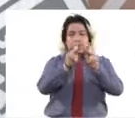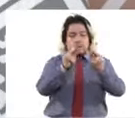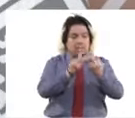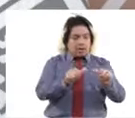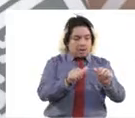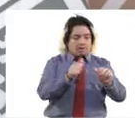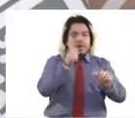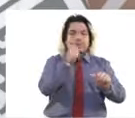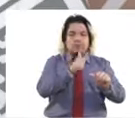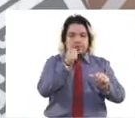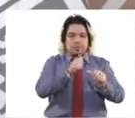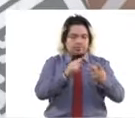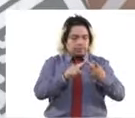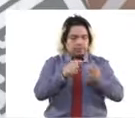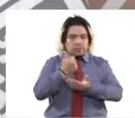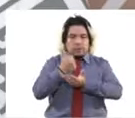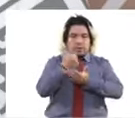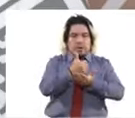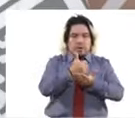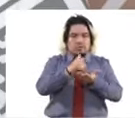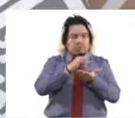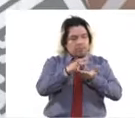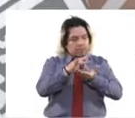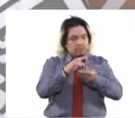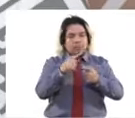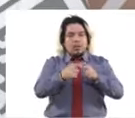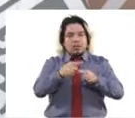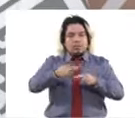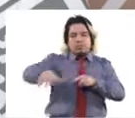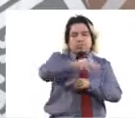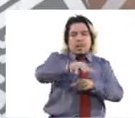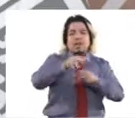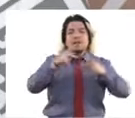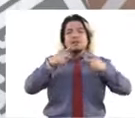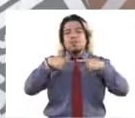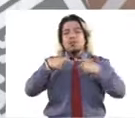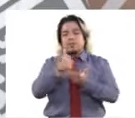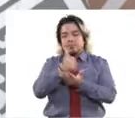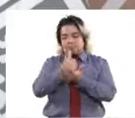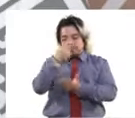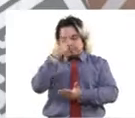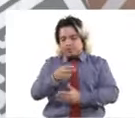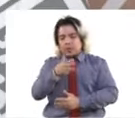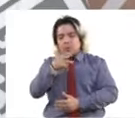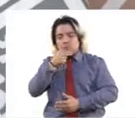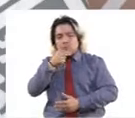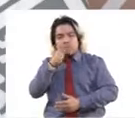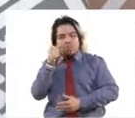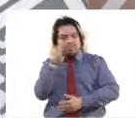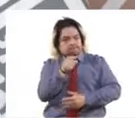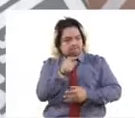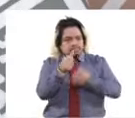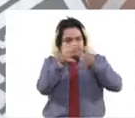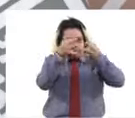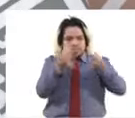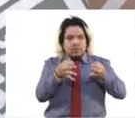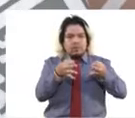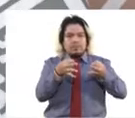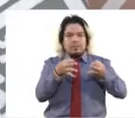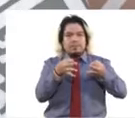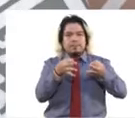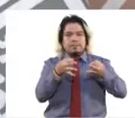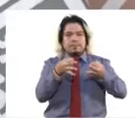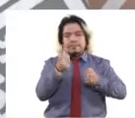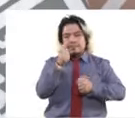auxilio y bienestar de la ciudadanía mediante un actuar policial intachable,